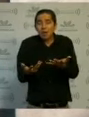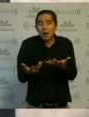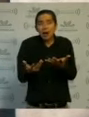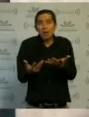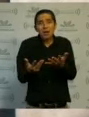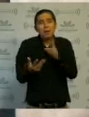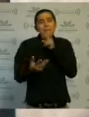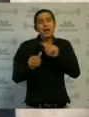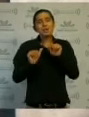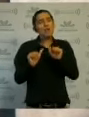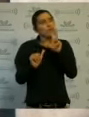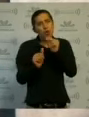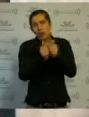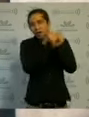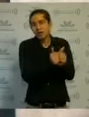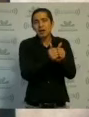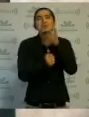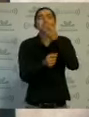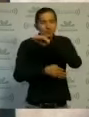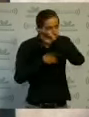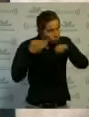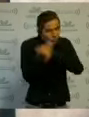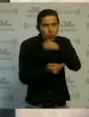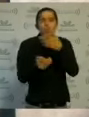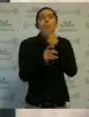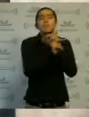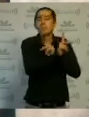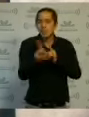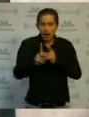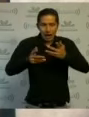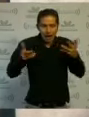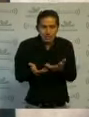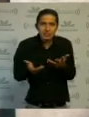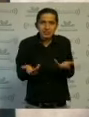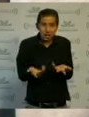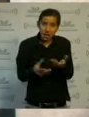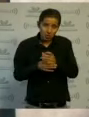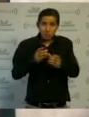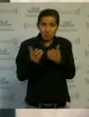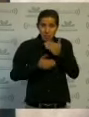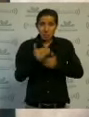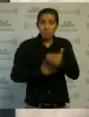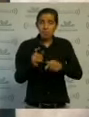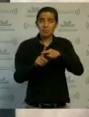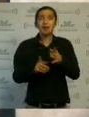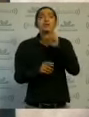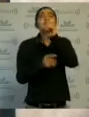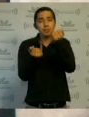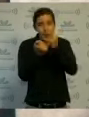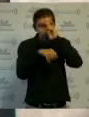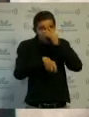que todos y todas hagamos lo que nos corresponde y de manera